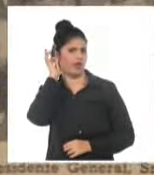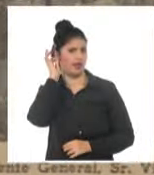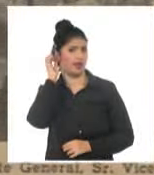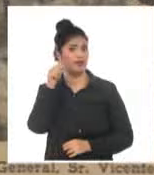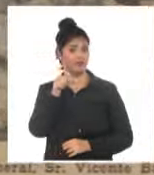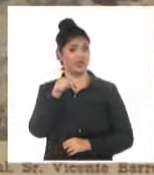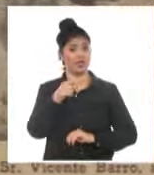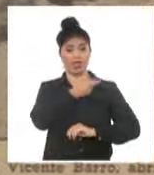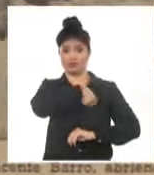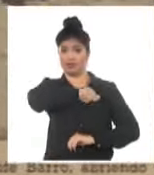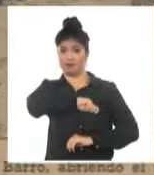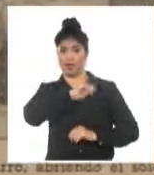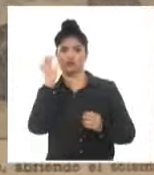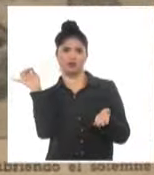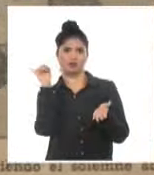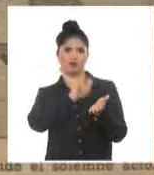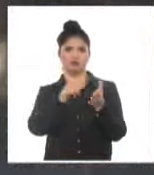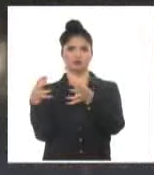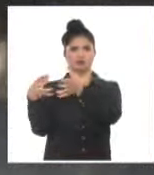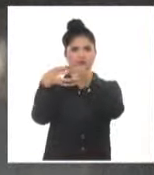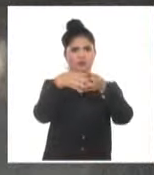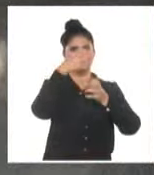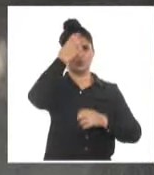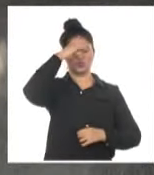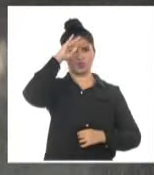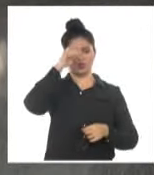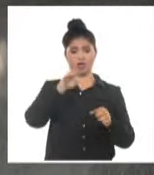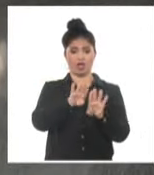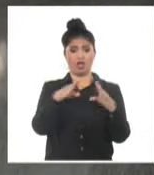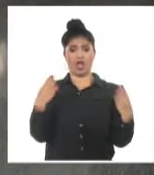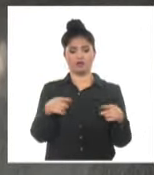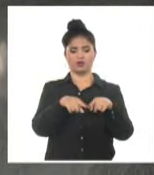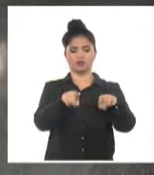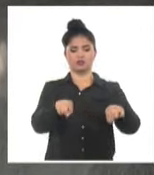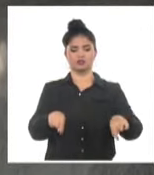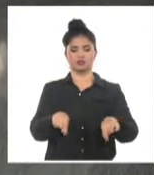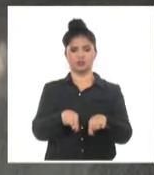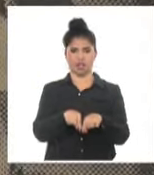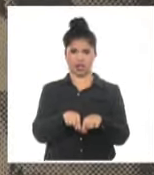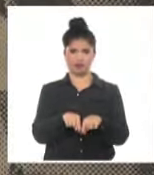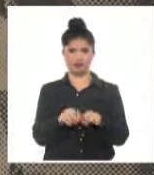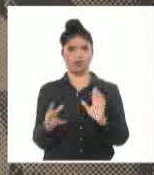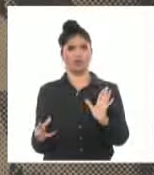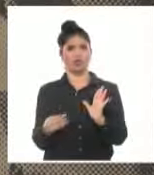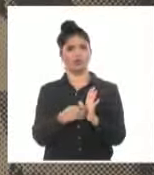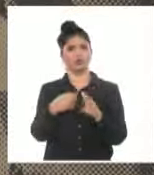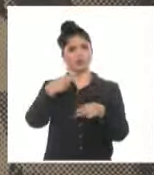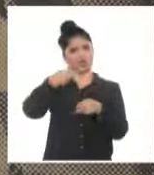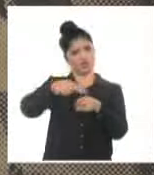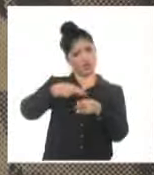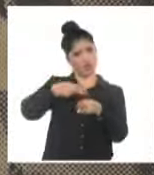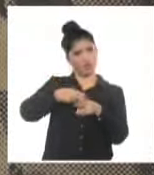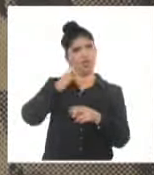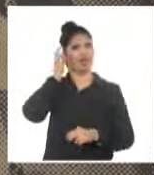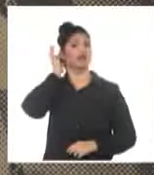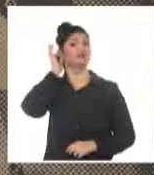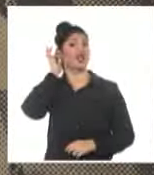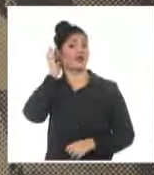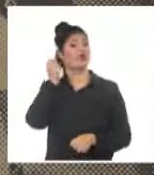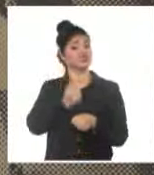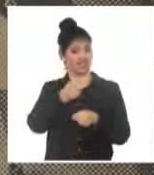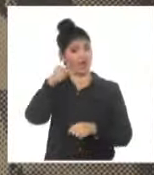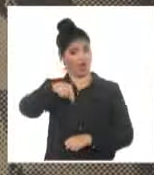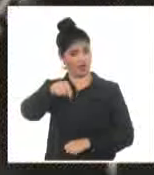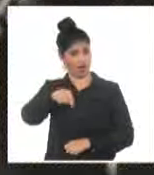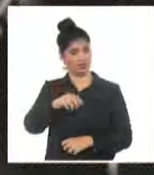entonces se hizo una sala y se le llamó Concepción Arenal. Se le puso el nombre de esa feminista gallega también. Pero